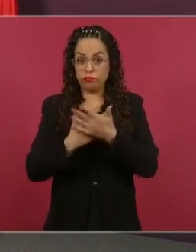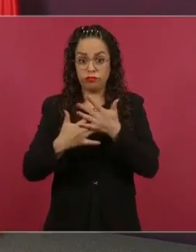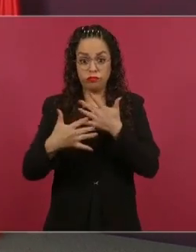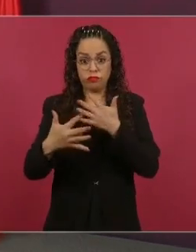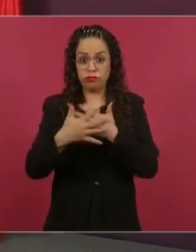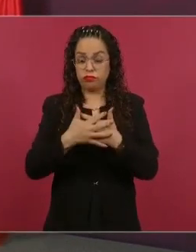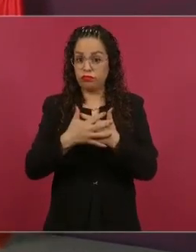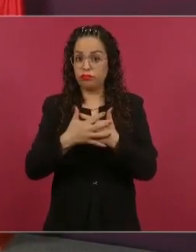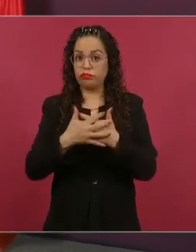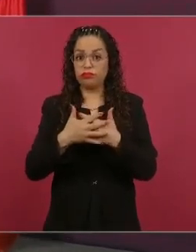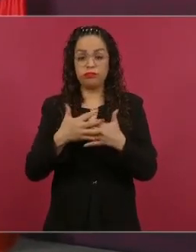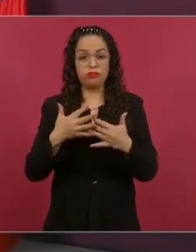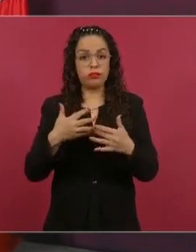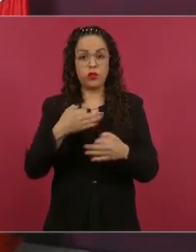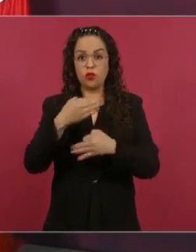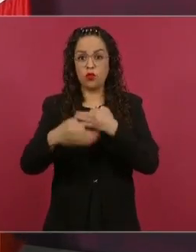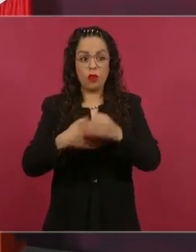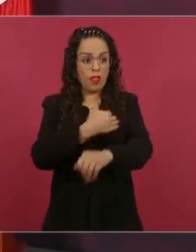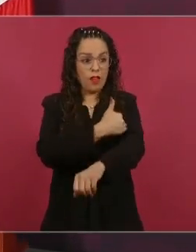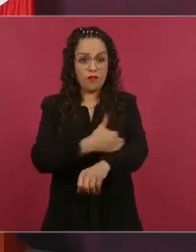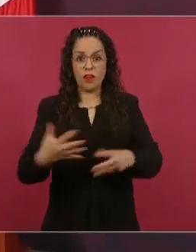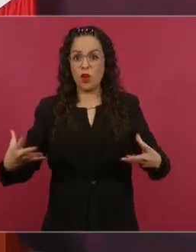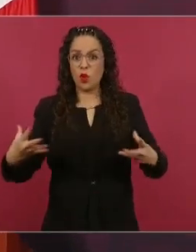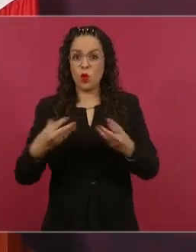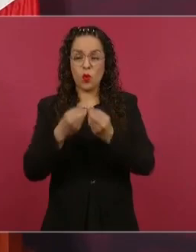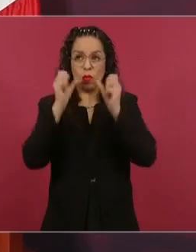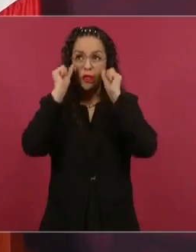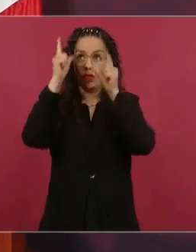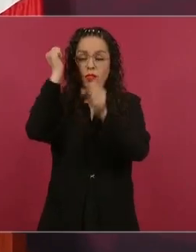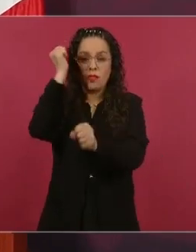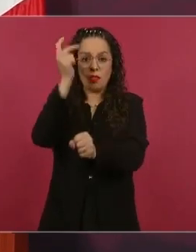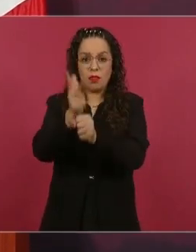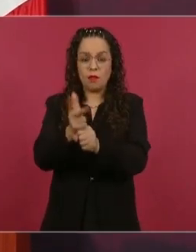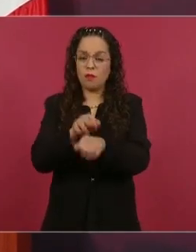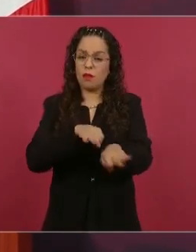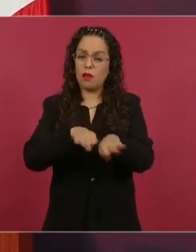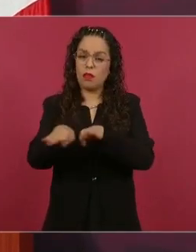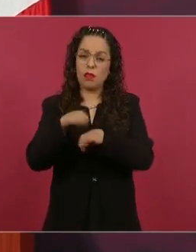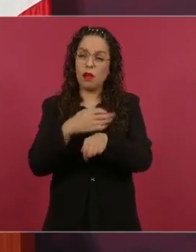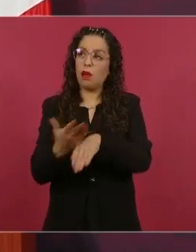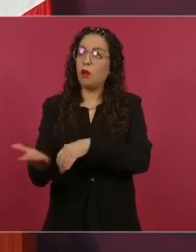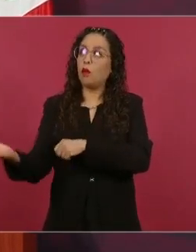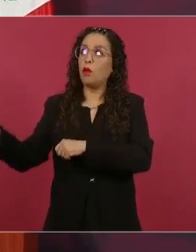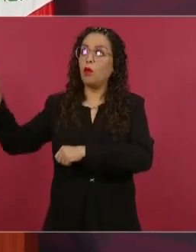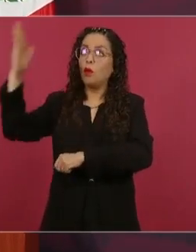Trabaja toda la familia desde muy temprano hasta la tarde